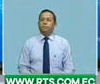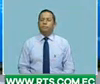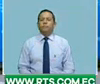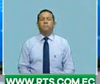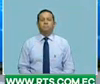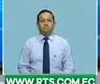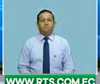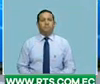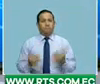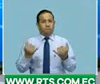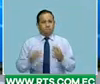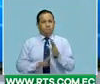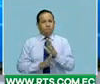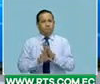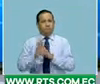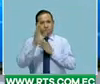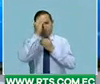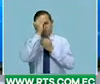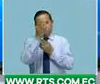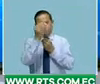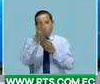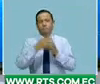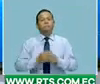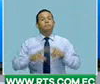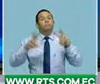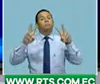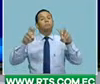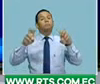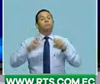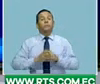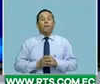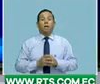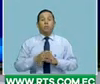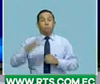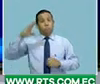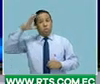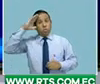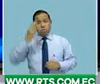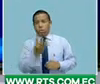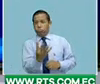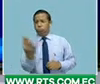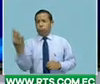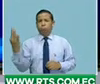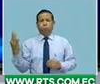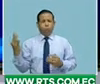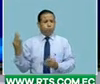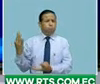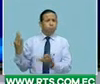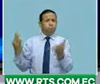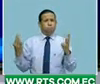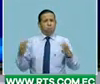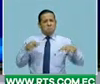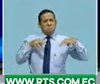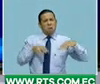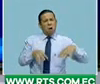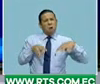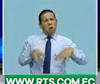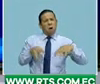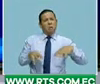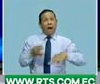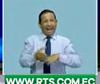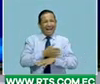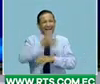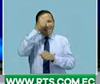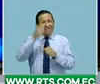Vamos con el desarrollo de la información. Enfrentamientos entre manifestantes y policías se registraron en el centro de Quito tras las protestas convocadas.